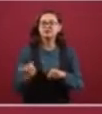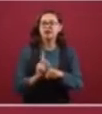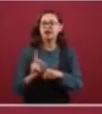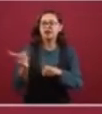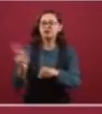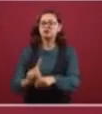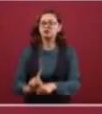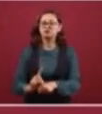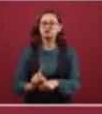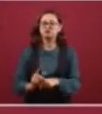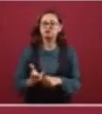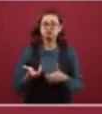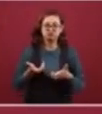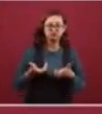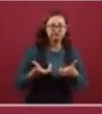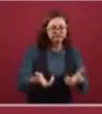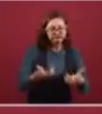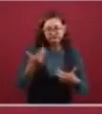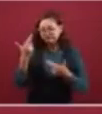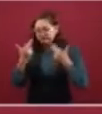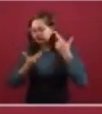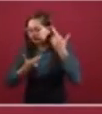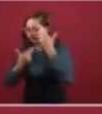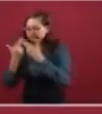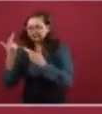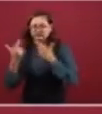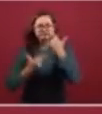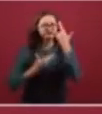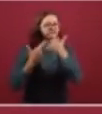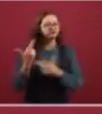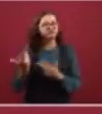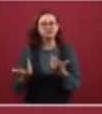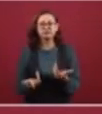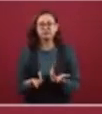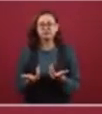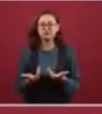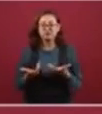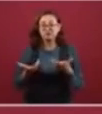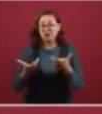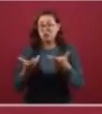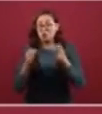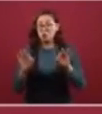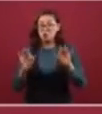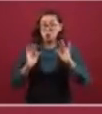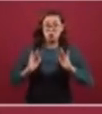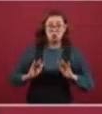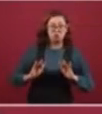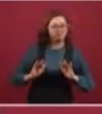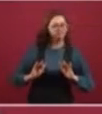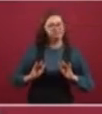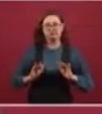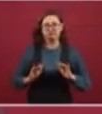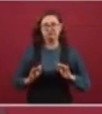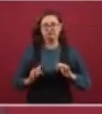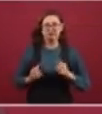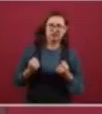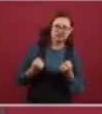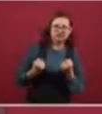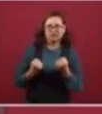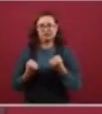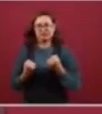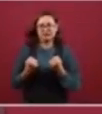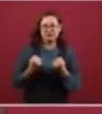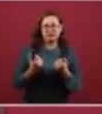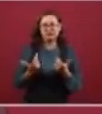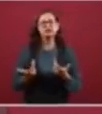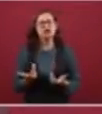de caminos no tan buenos caminos entonces me gustaría que ellos